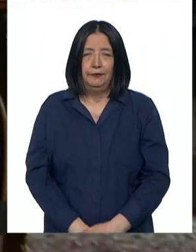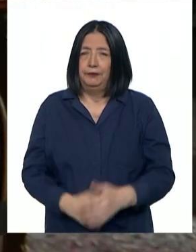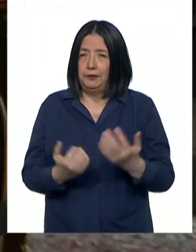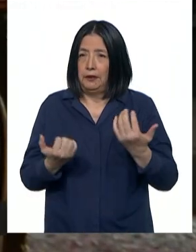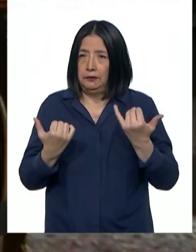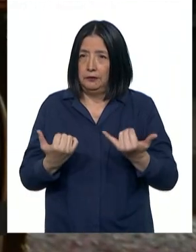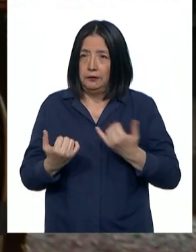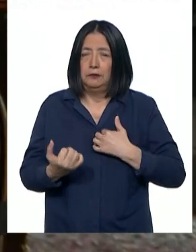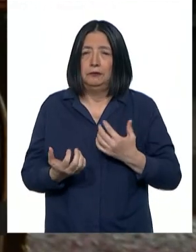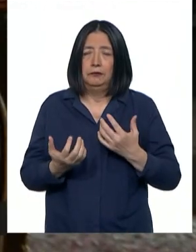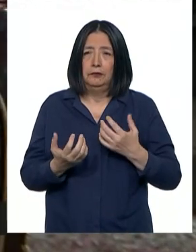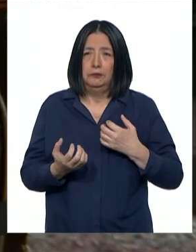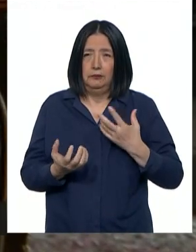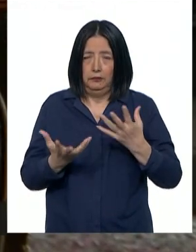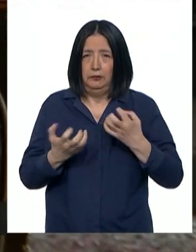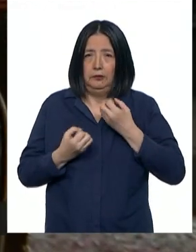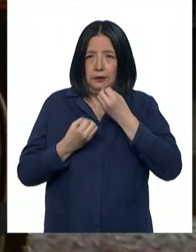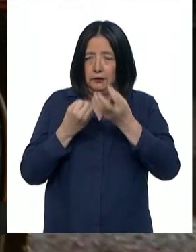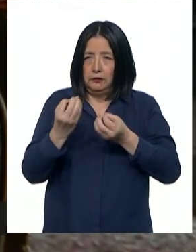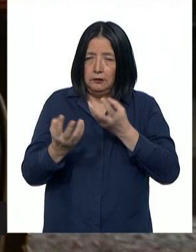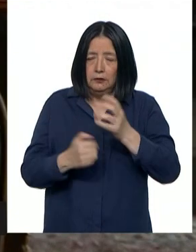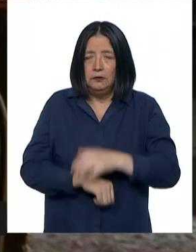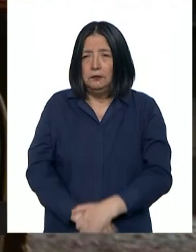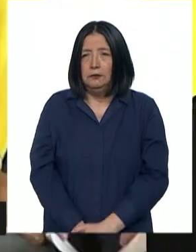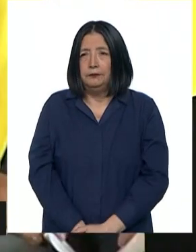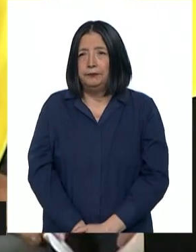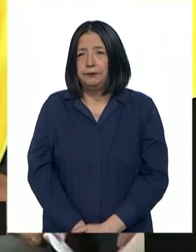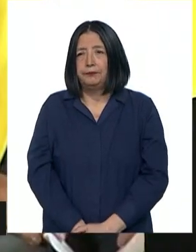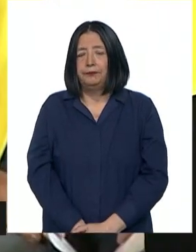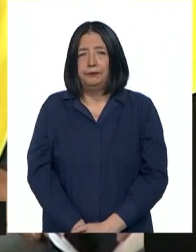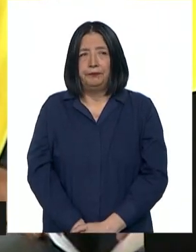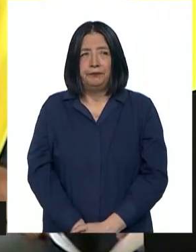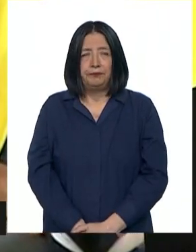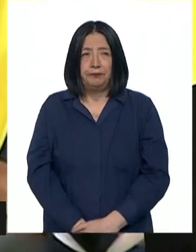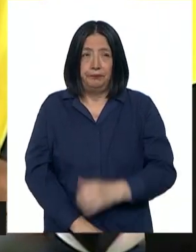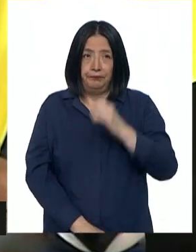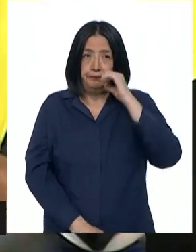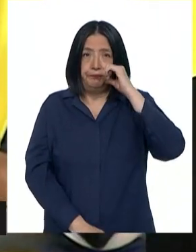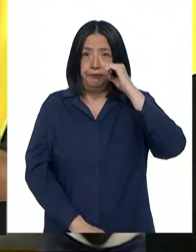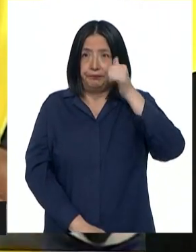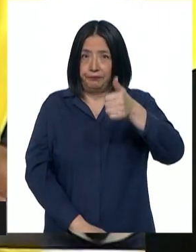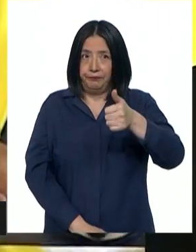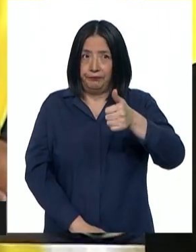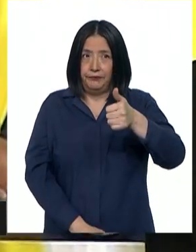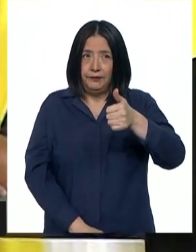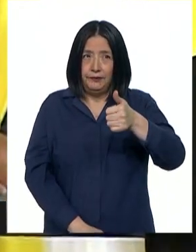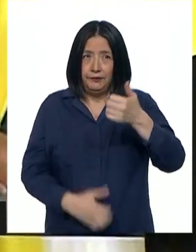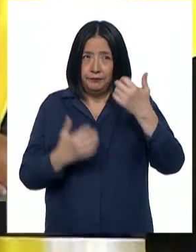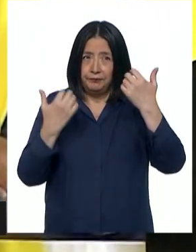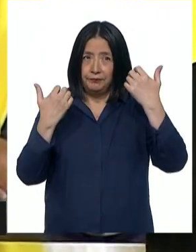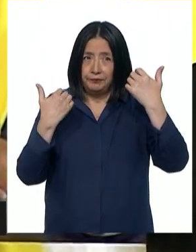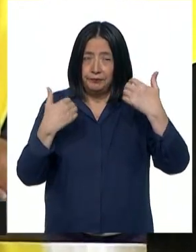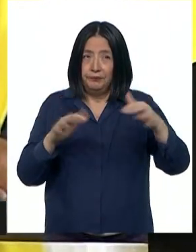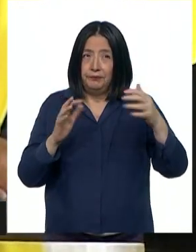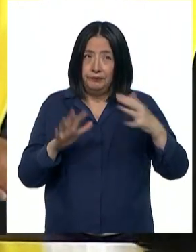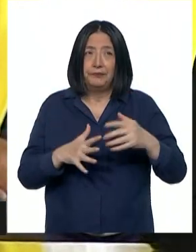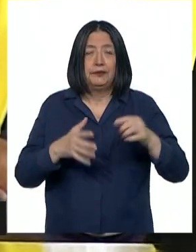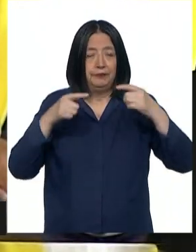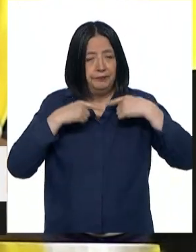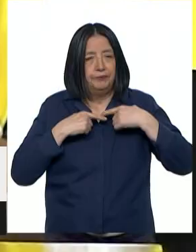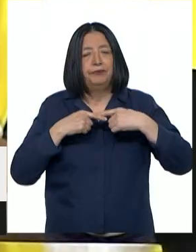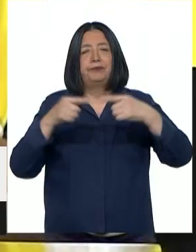para decirles que el día de mañana, como ya lo han venido